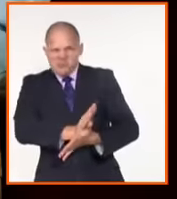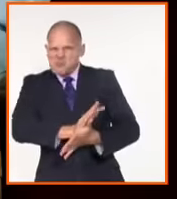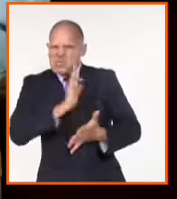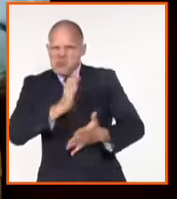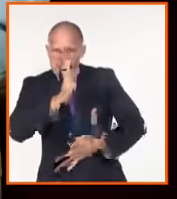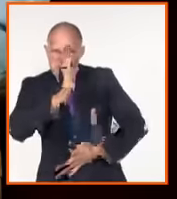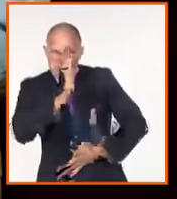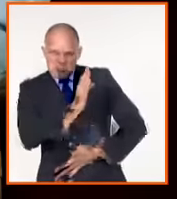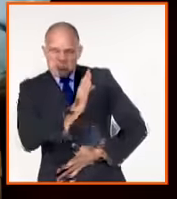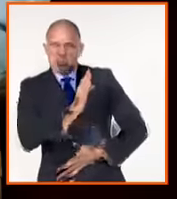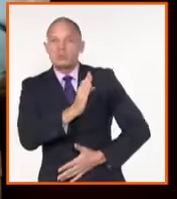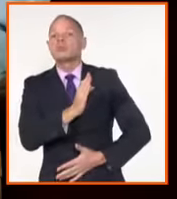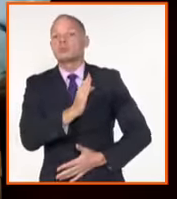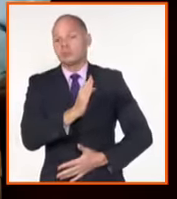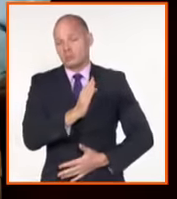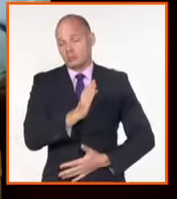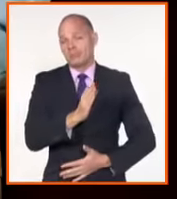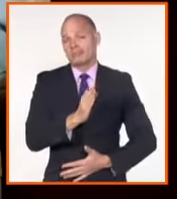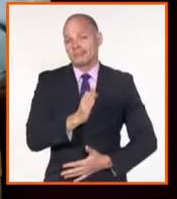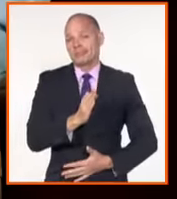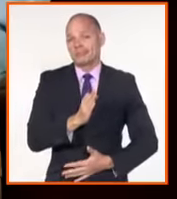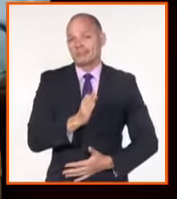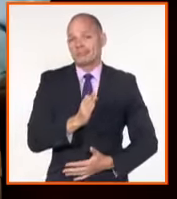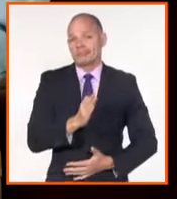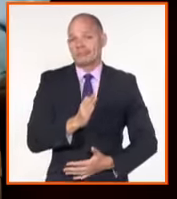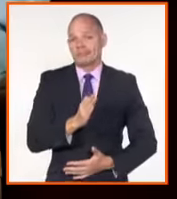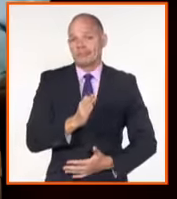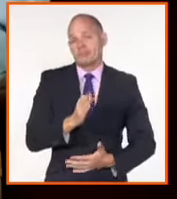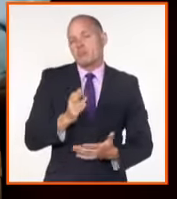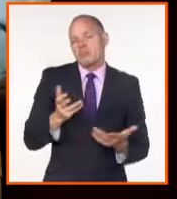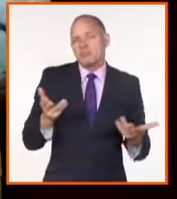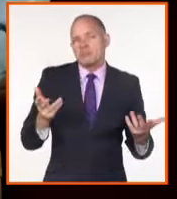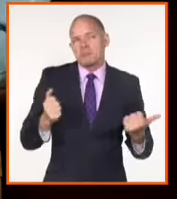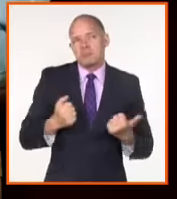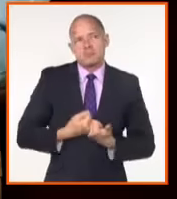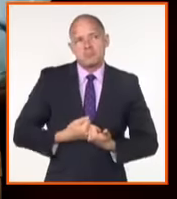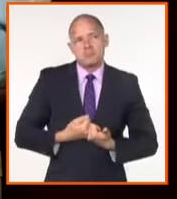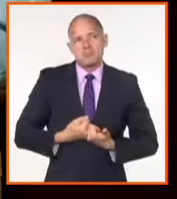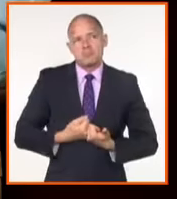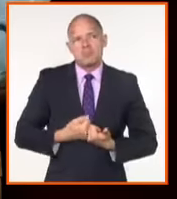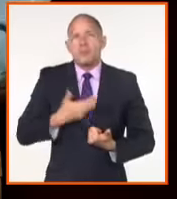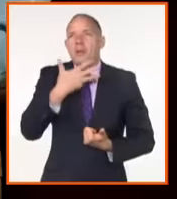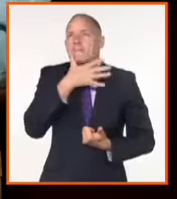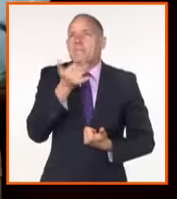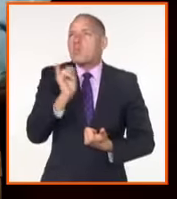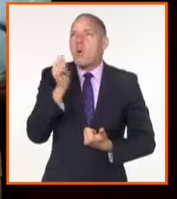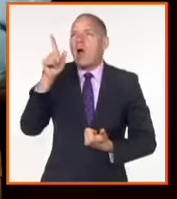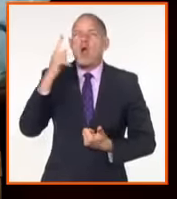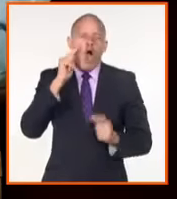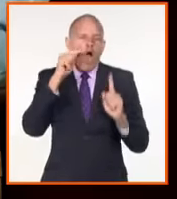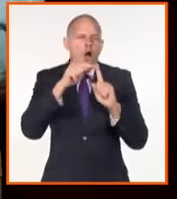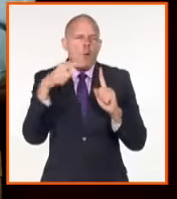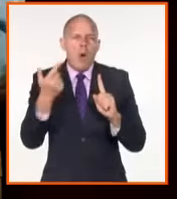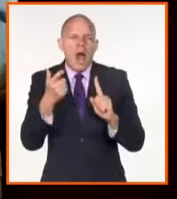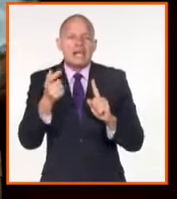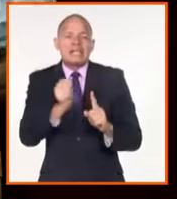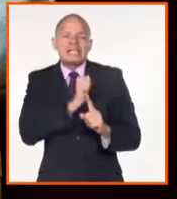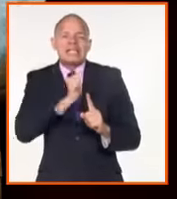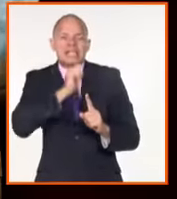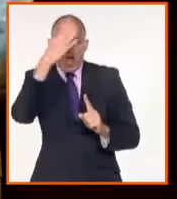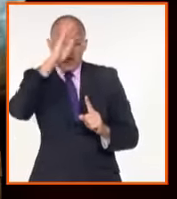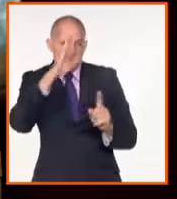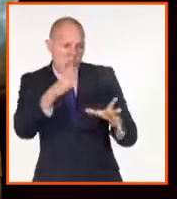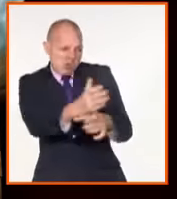genocidio, como una política de estrangulamiento, y provoca todas esas cosas. Tenemos que